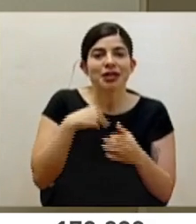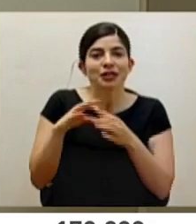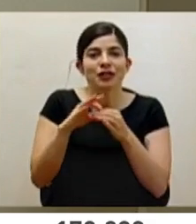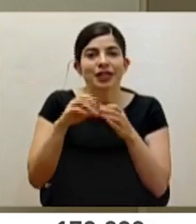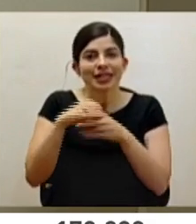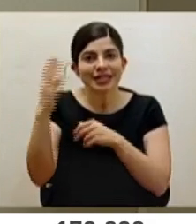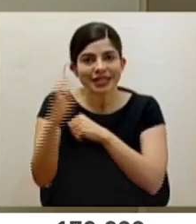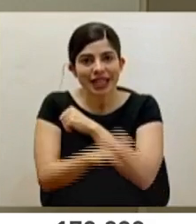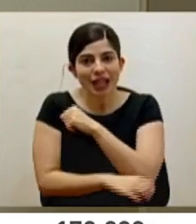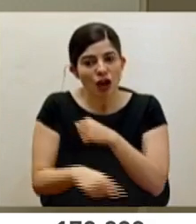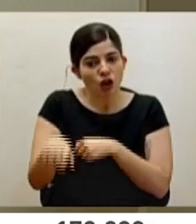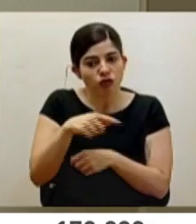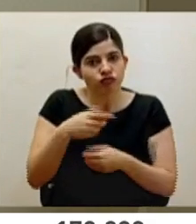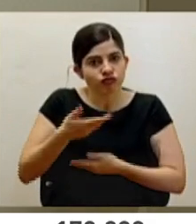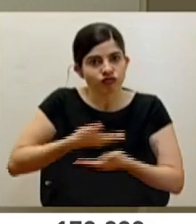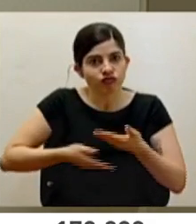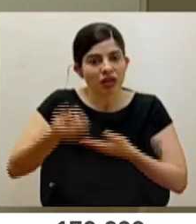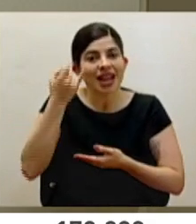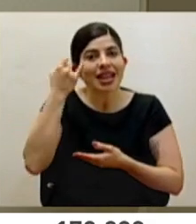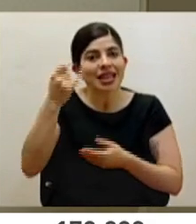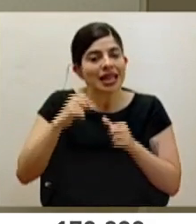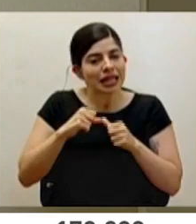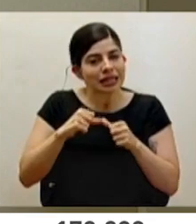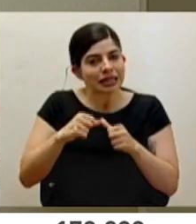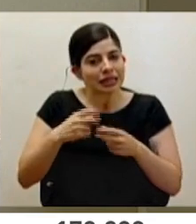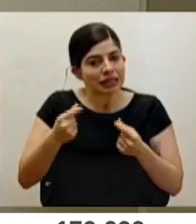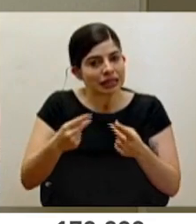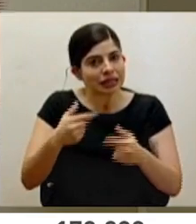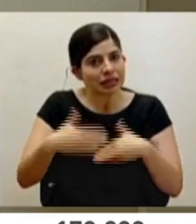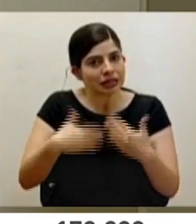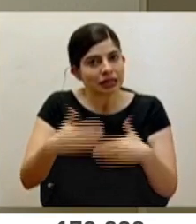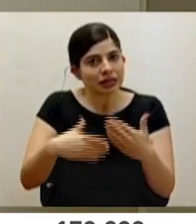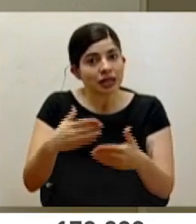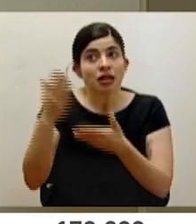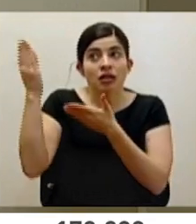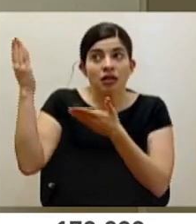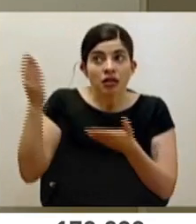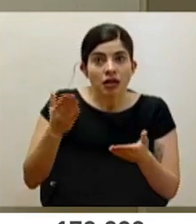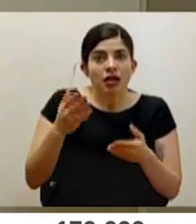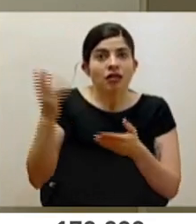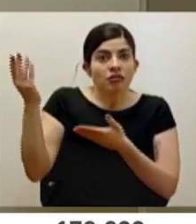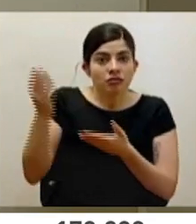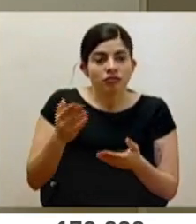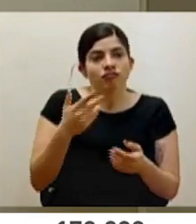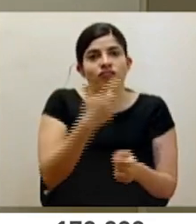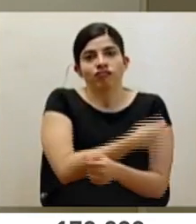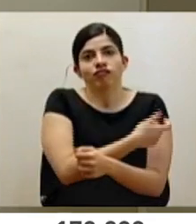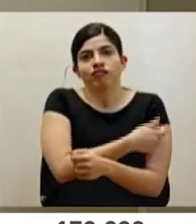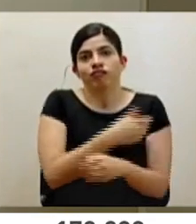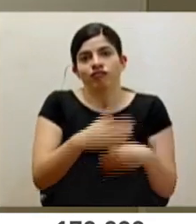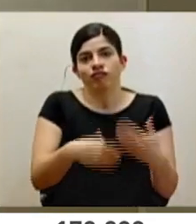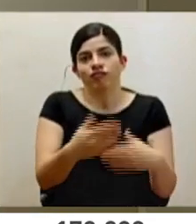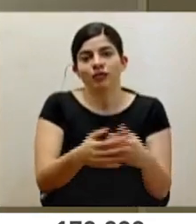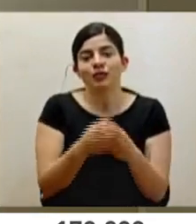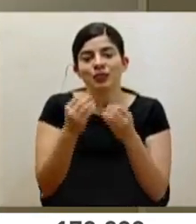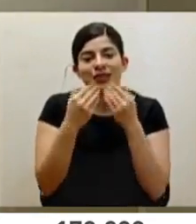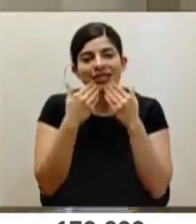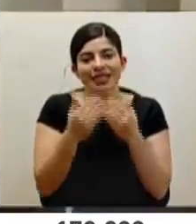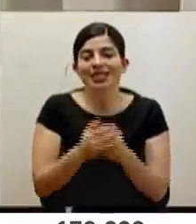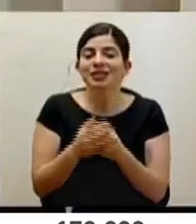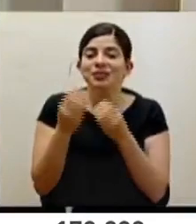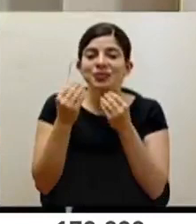Exteriores, y la idea es seguir aplicando al mejor ritmo posible conforme nos vayan llegando las vacunas. Muchas gracias.